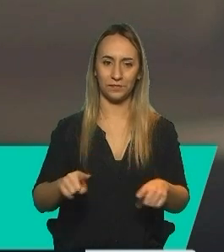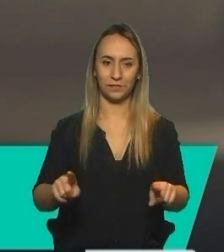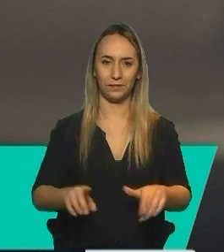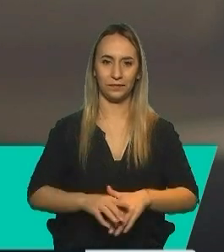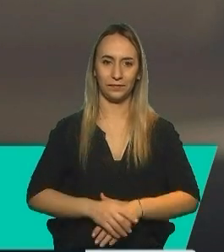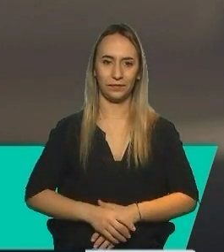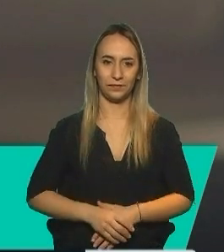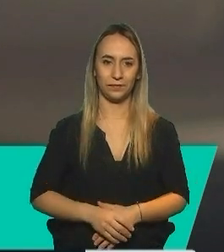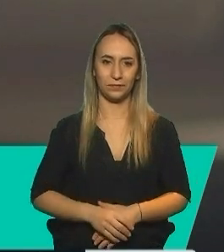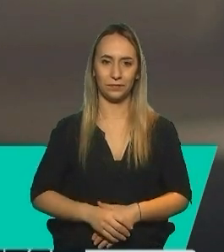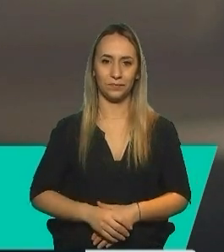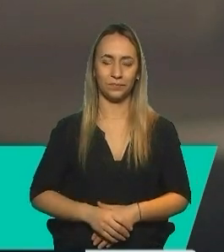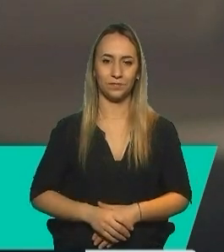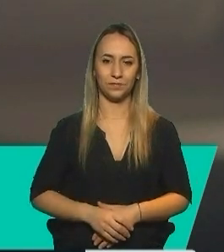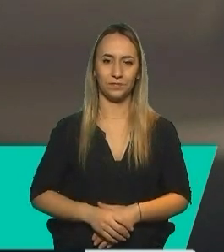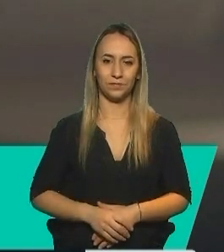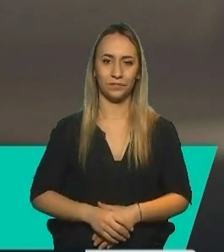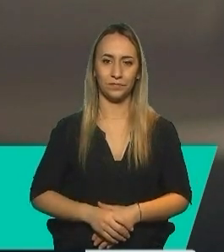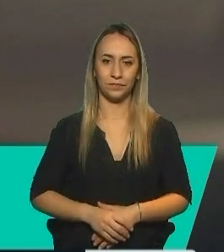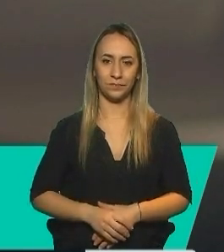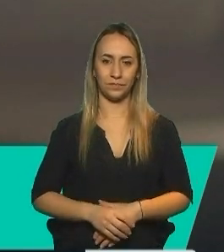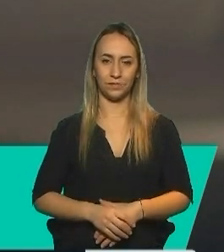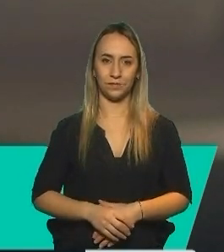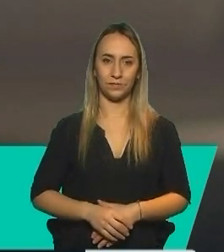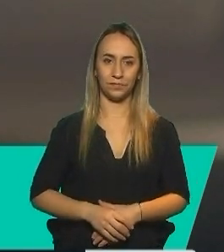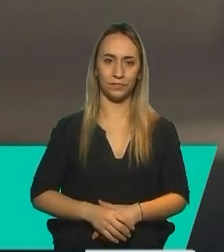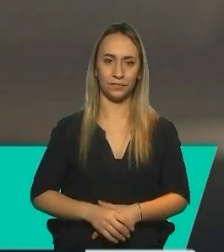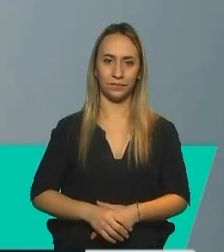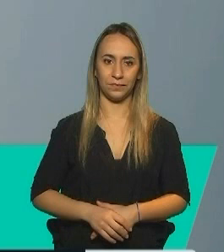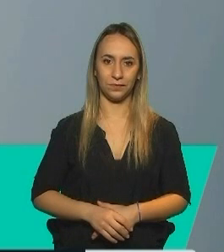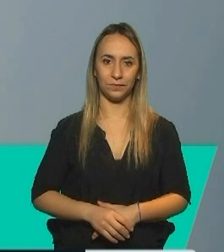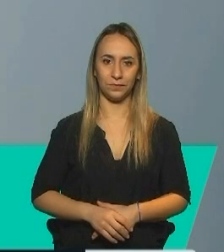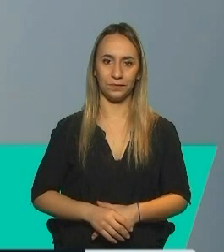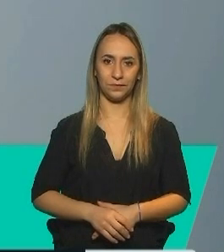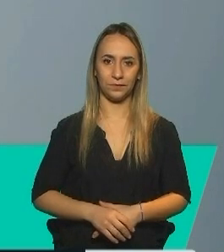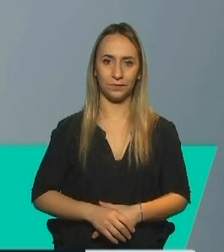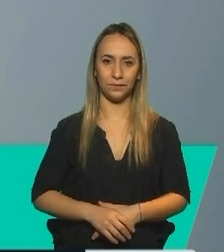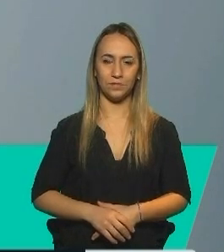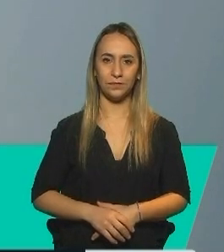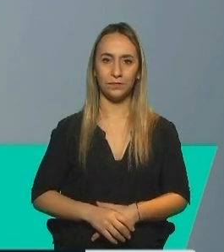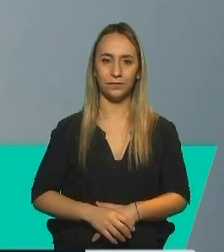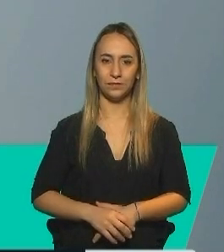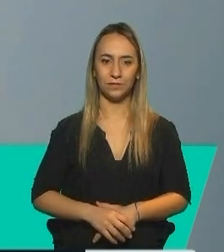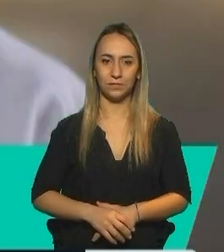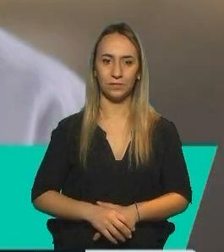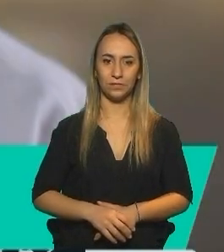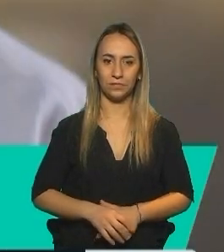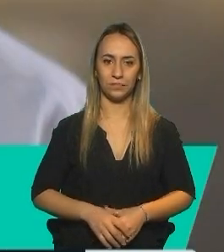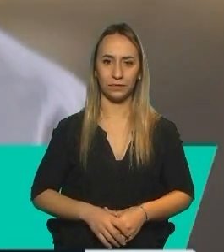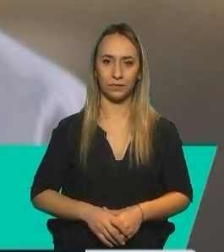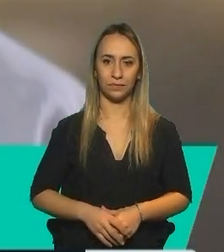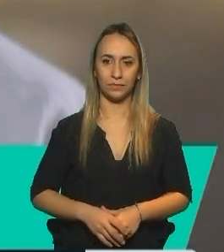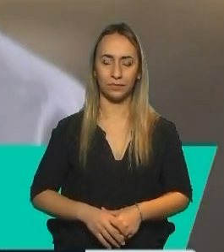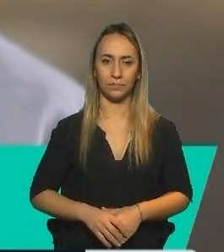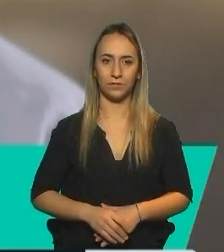de mi vida muchachos, que se va, mejor dicho, se ha ido tras de aquella que no supo mi